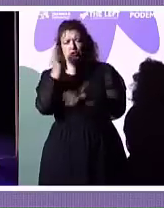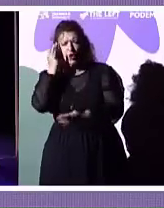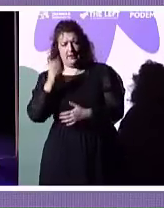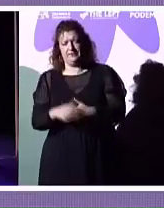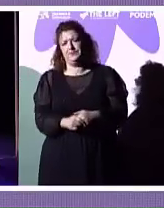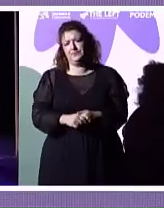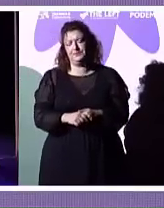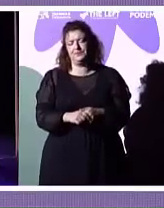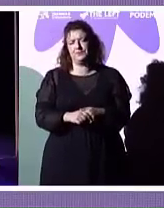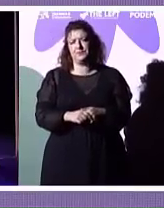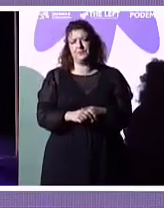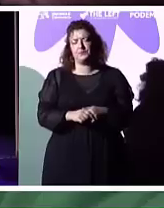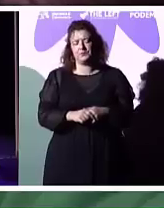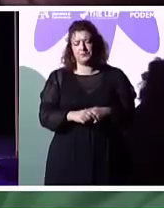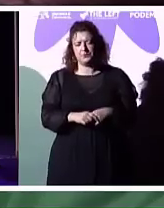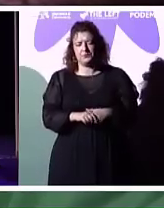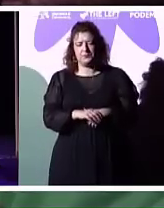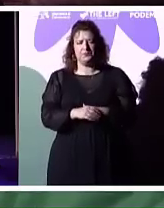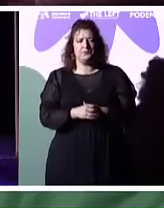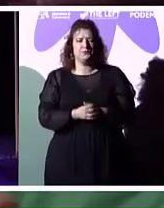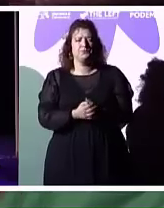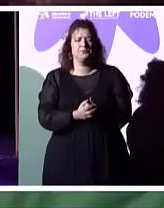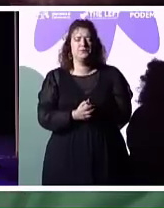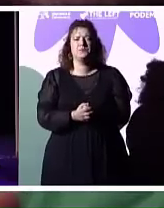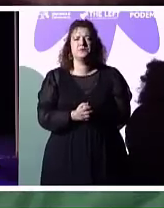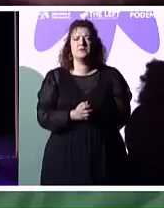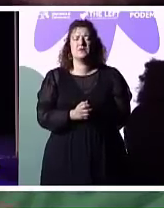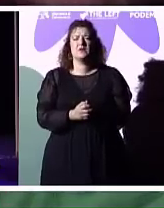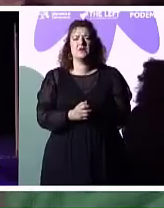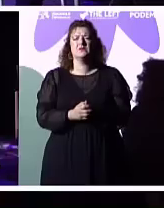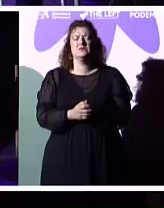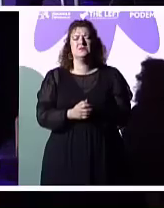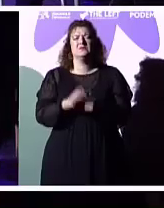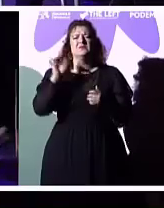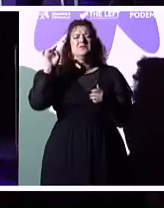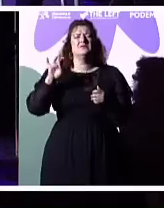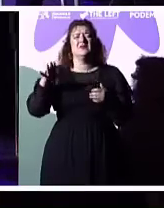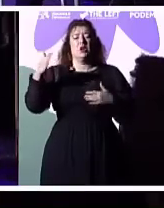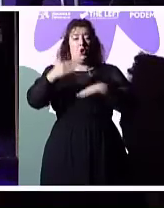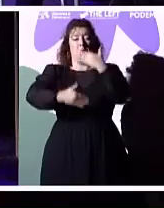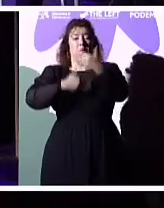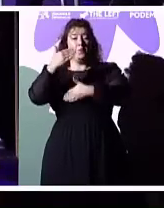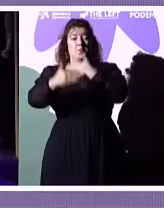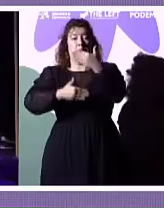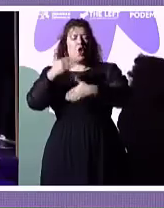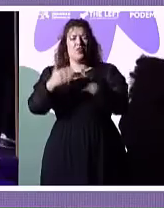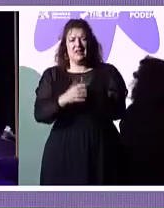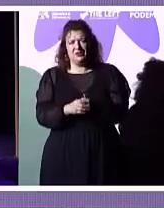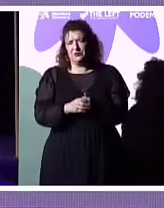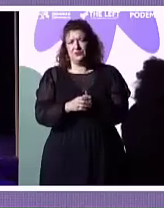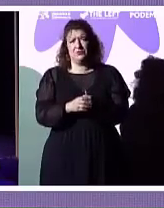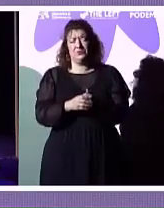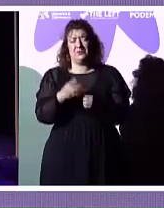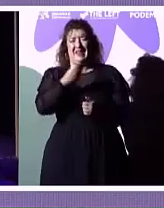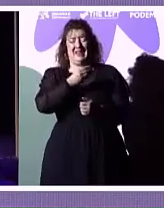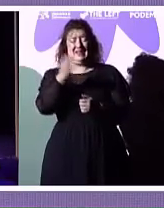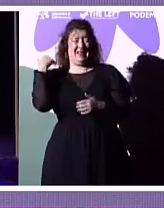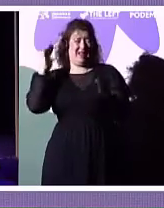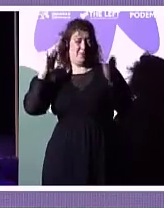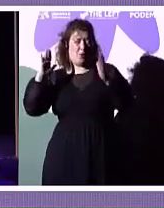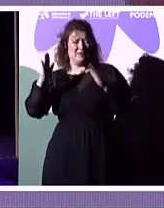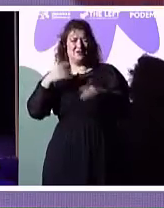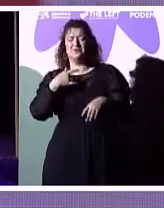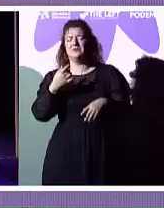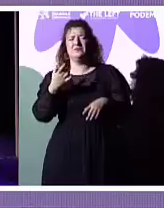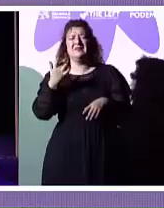y a la vanguardia a la vanguardia de ese proceso está lo mejor que tiene este país que es el